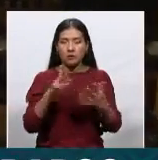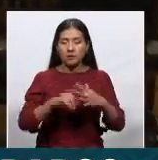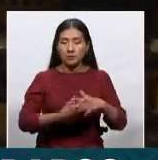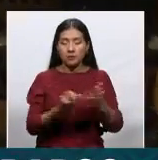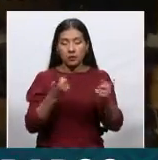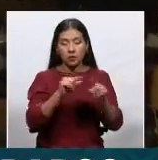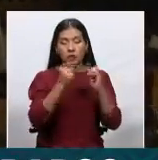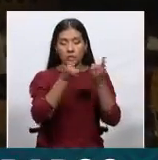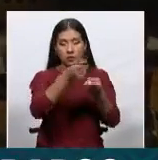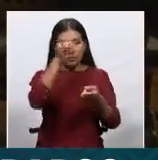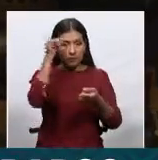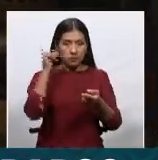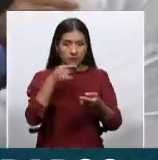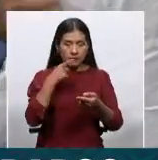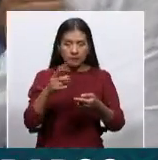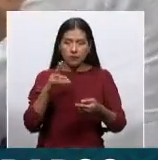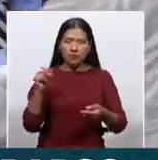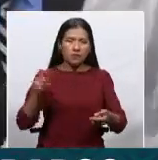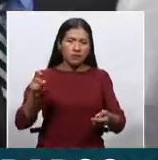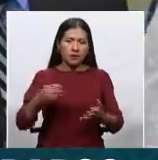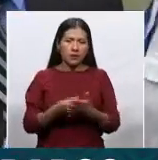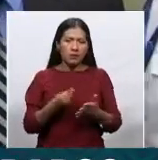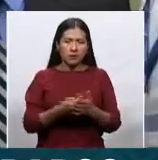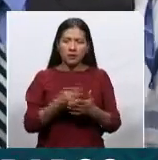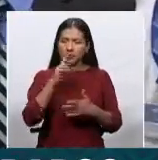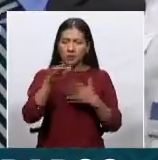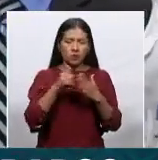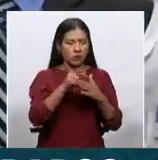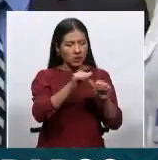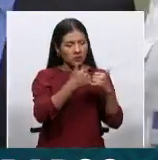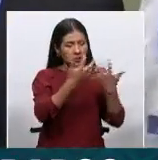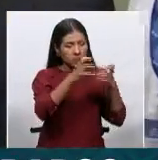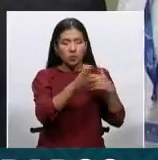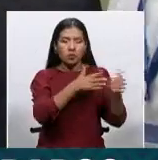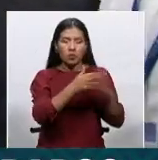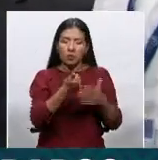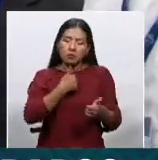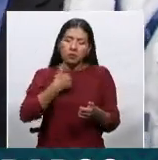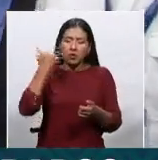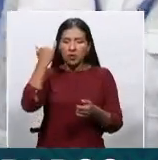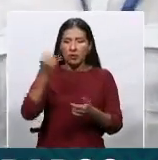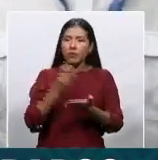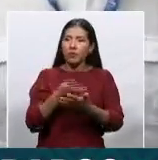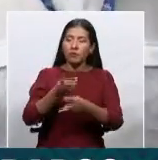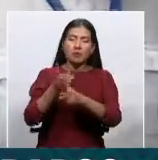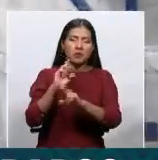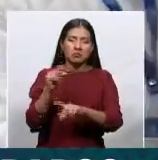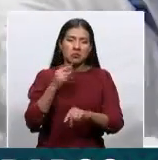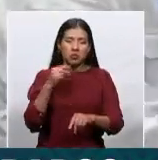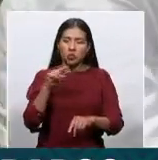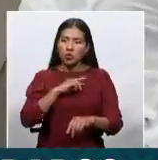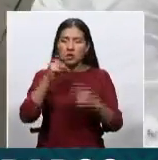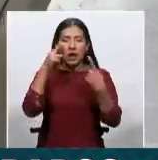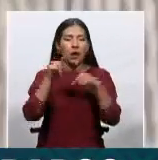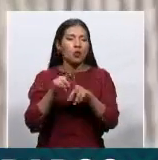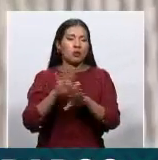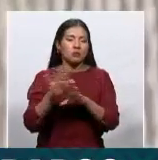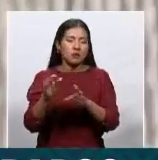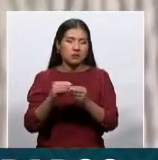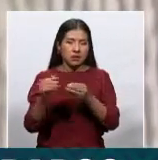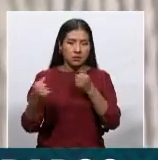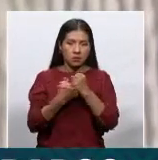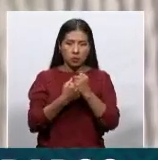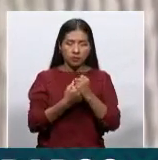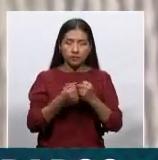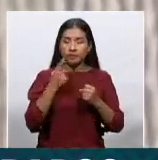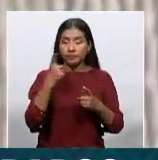Áñez aseguraron que no se necesitaba la aprobación de la Asamblea y que no se trataba de un crédito, y menos que tendrían condicionamientos. No se